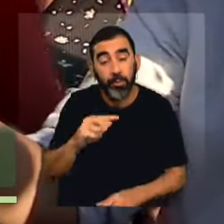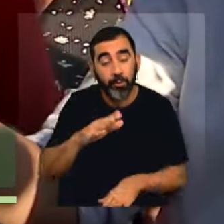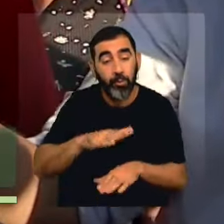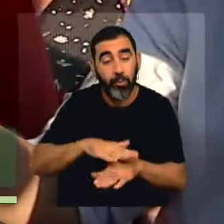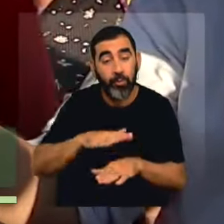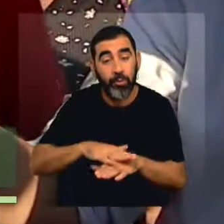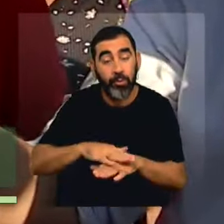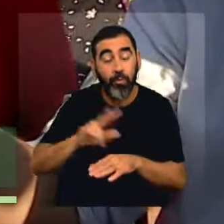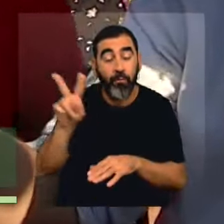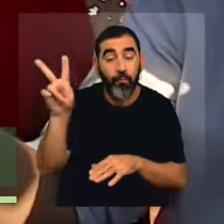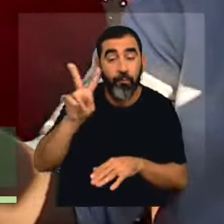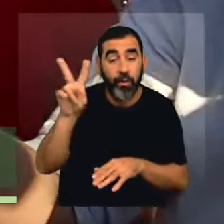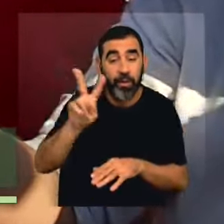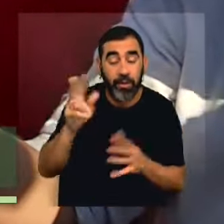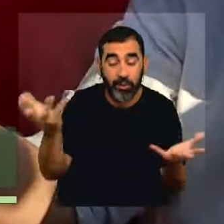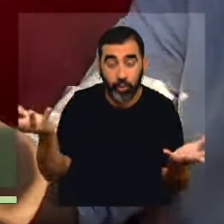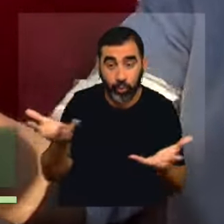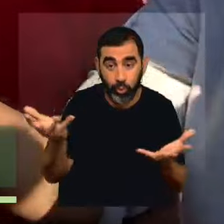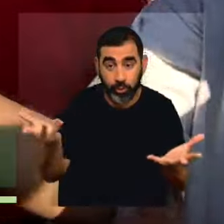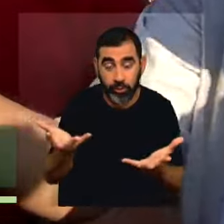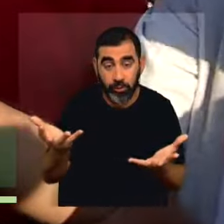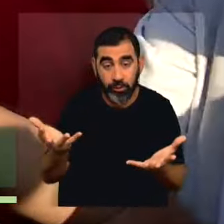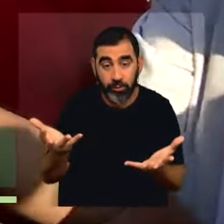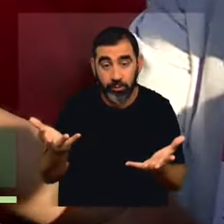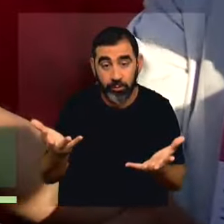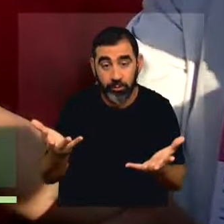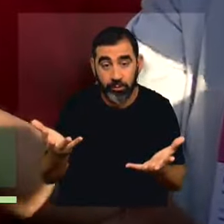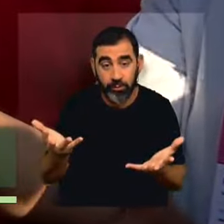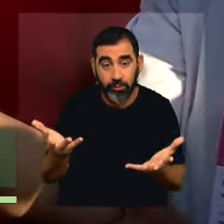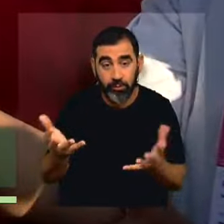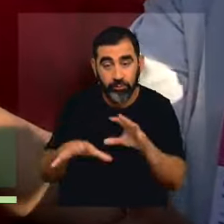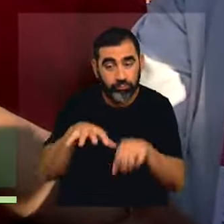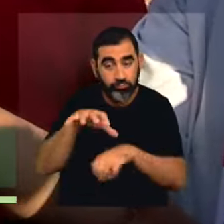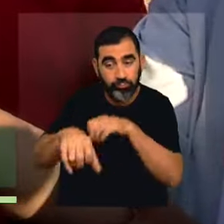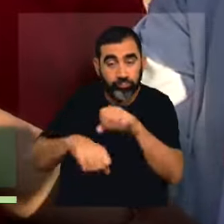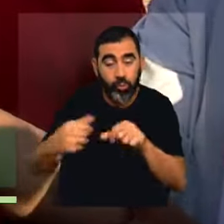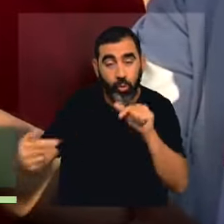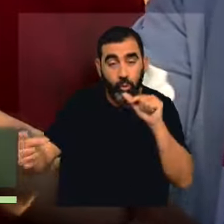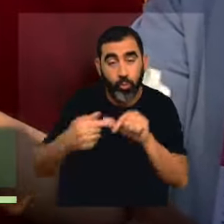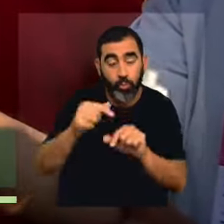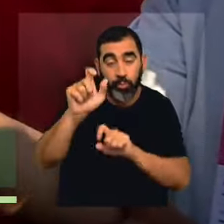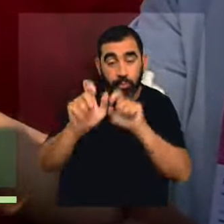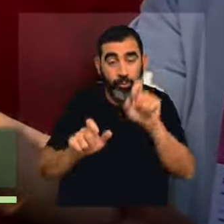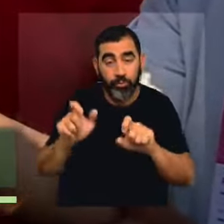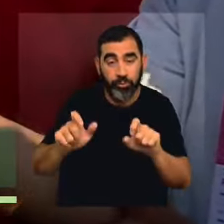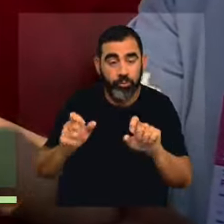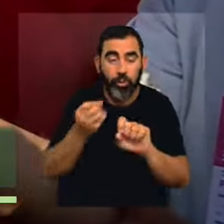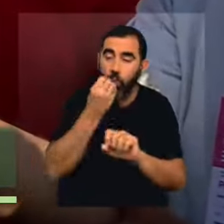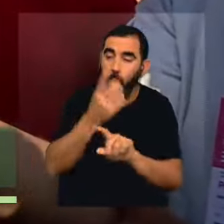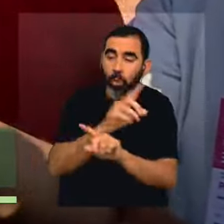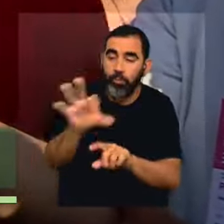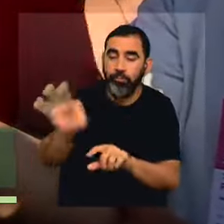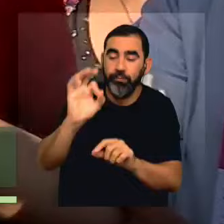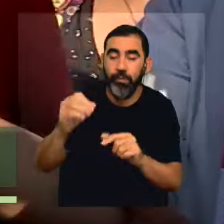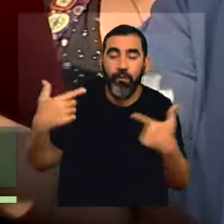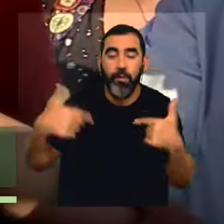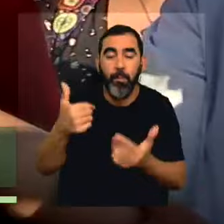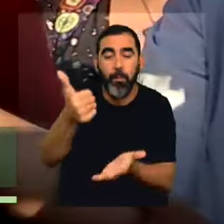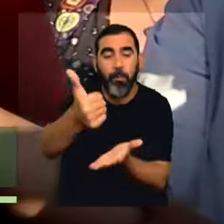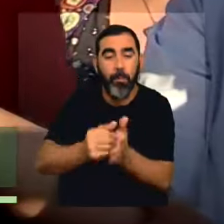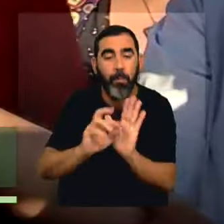régimen venezolano lleva adelante una embestida contra la oposición creemos no oportuno la designación de